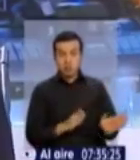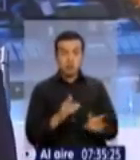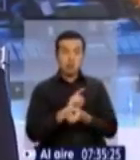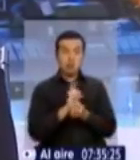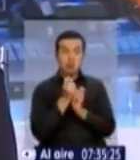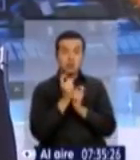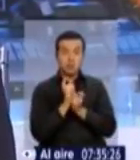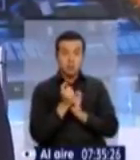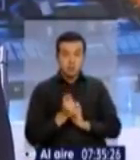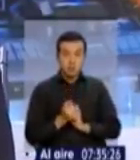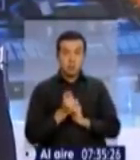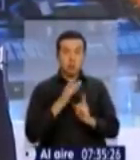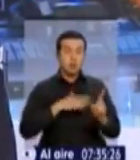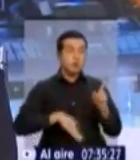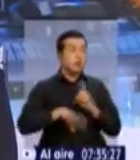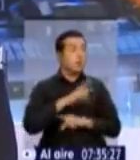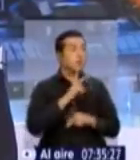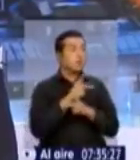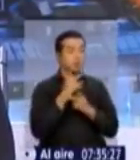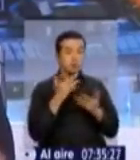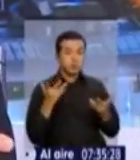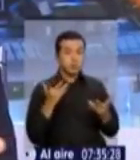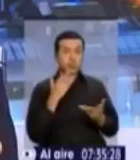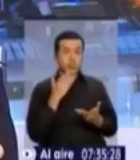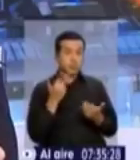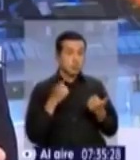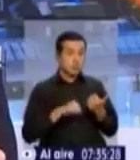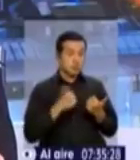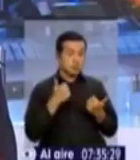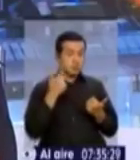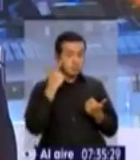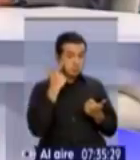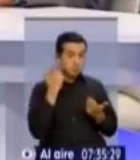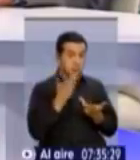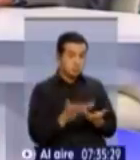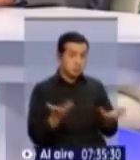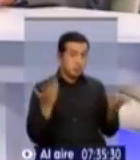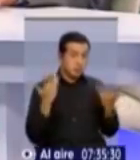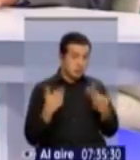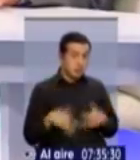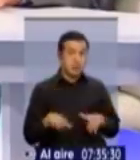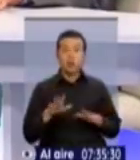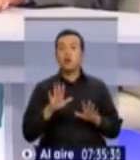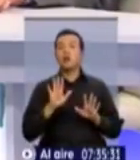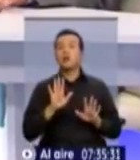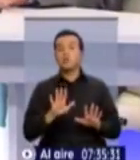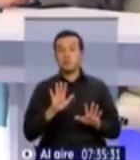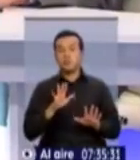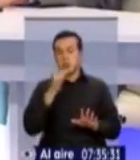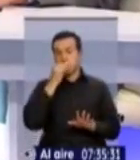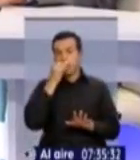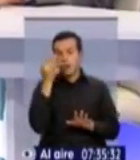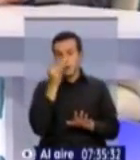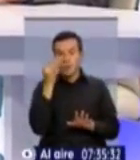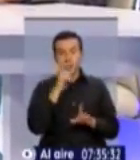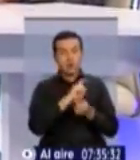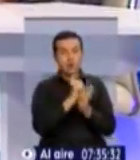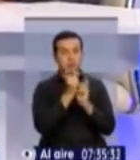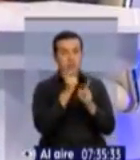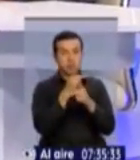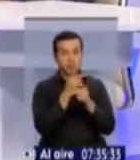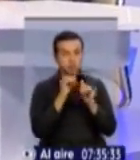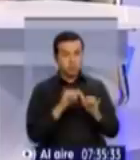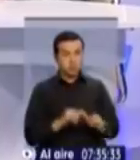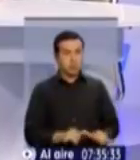el entorno productivo también que está factible porque lo cierto es que mientras se pueda hacer realidad ese cambio la matriz productiva tenemos que